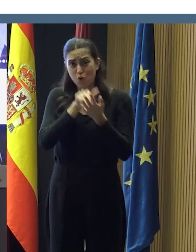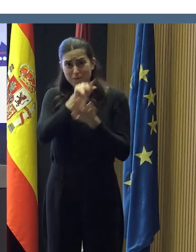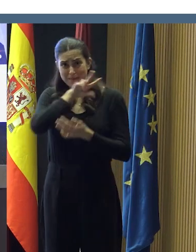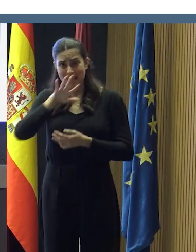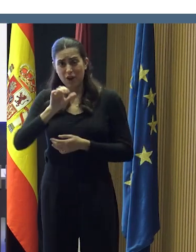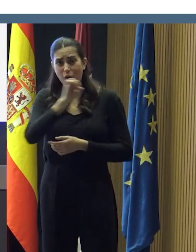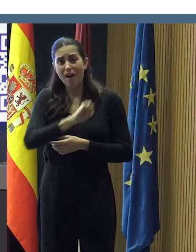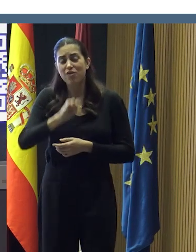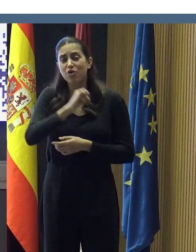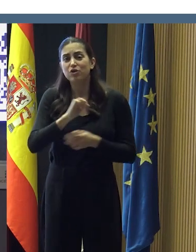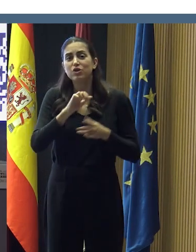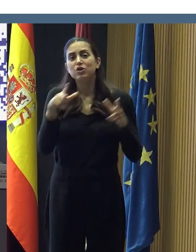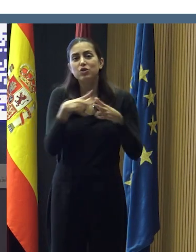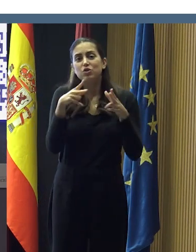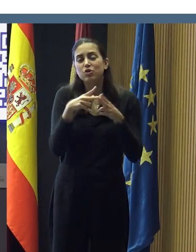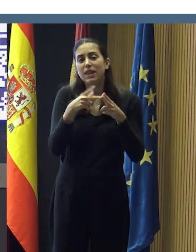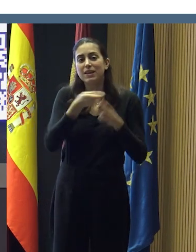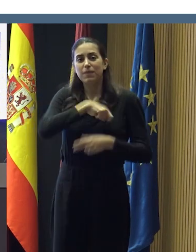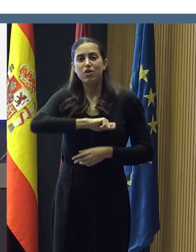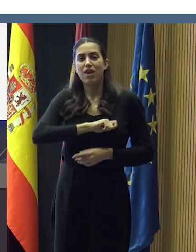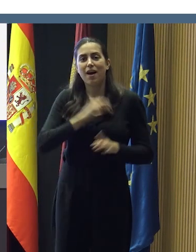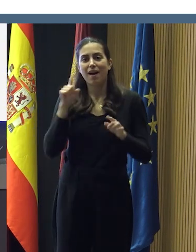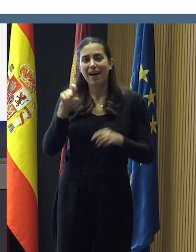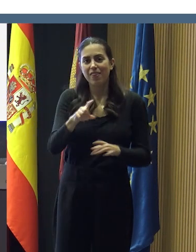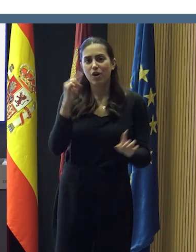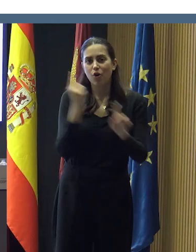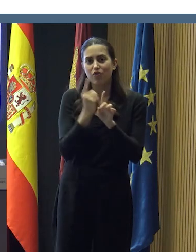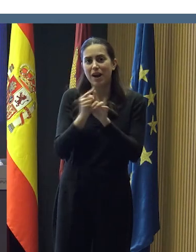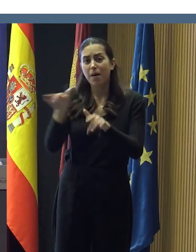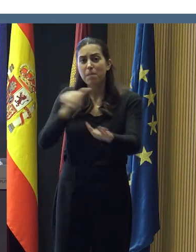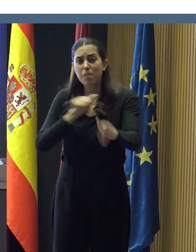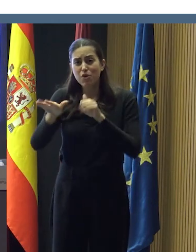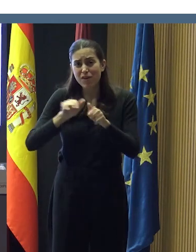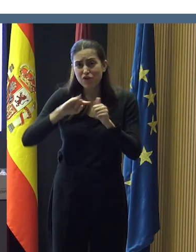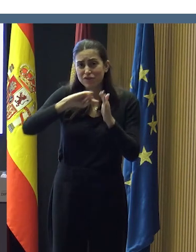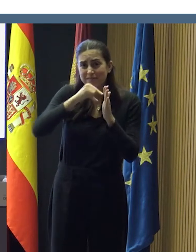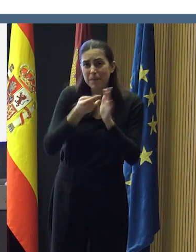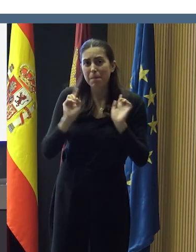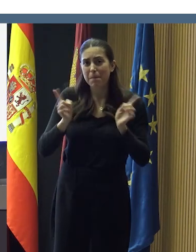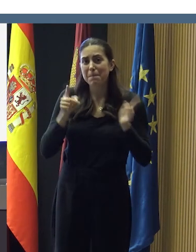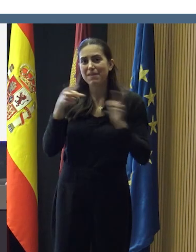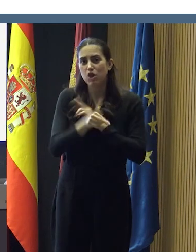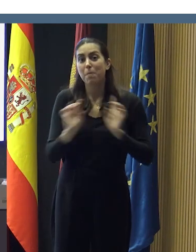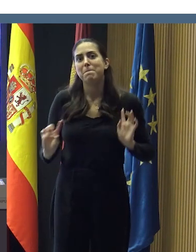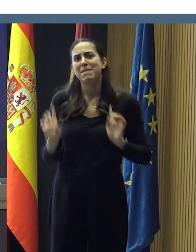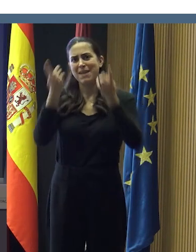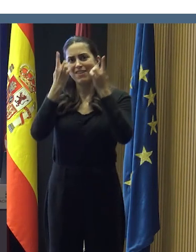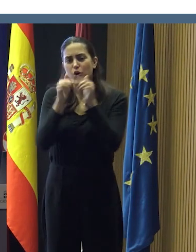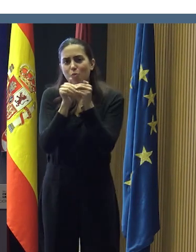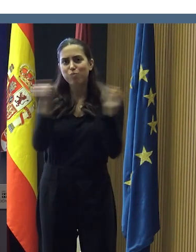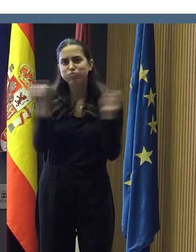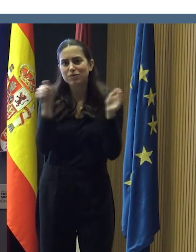la Asociación Española contra el Cáncer va a lanzar su primera convocatoria de proyectos de investigación en prevención. Por primera vez. Que tengo algunas amigas que